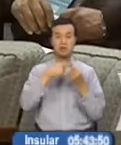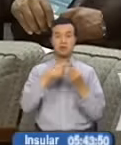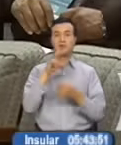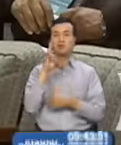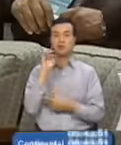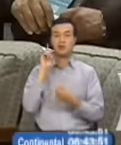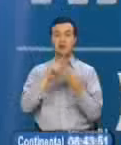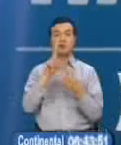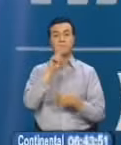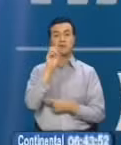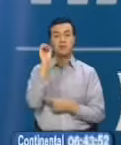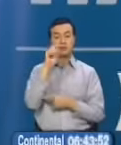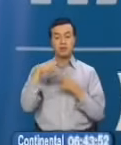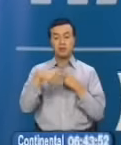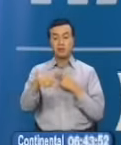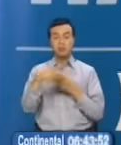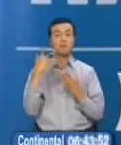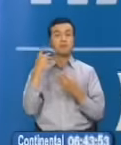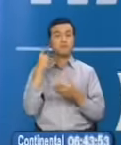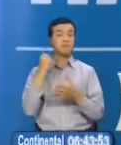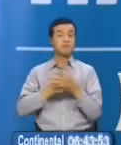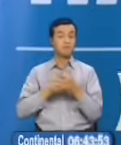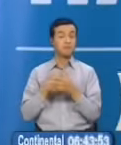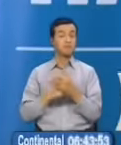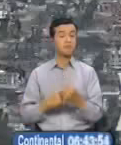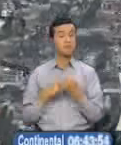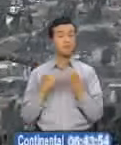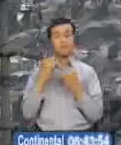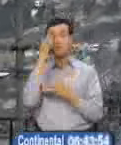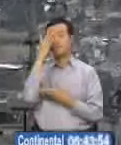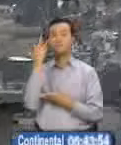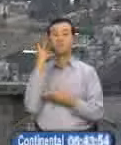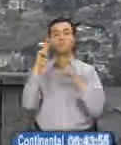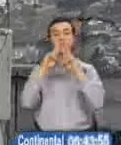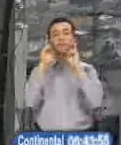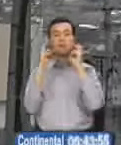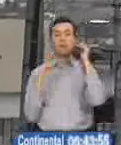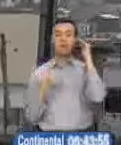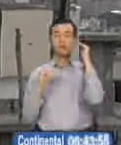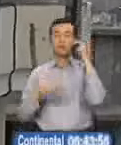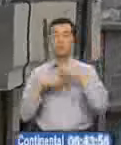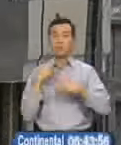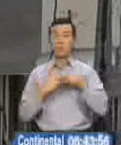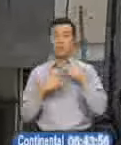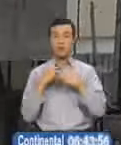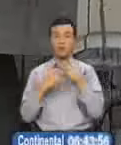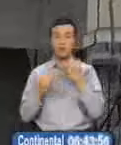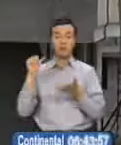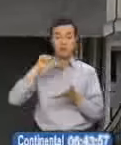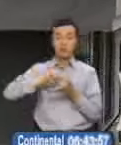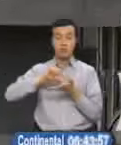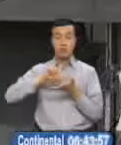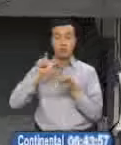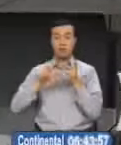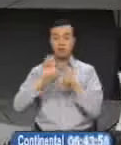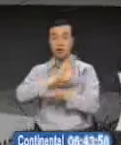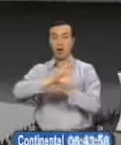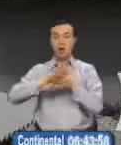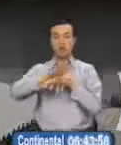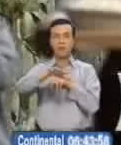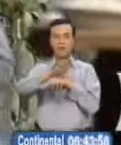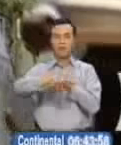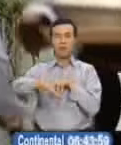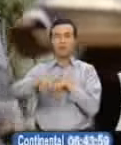20 de octubre próximo, tiene un gran desafío, y es tratar el tema de la inequidad existente entre la población urbana frente a la